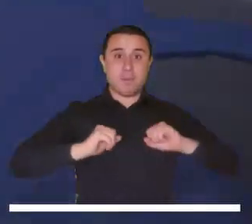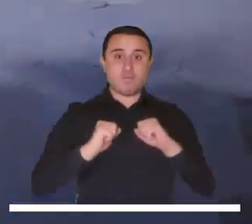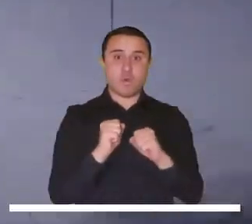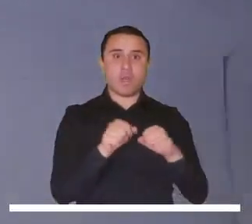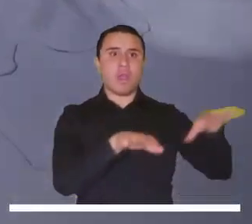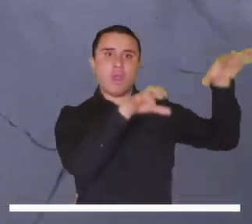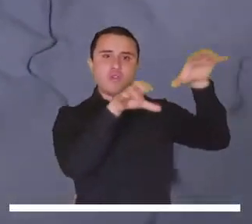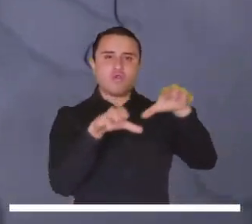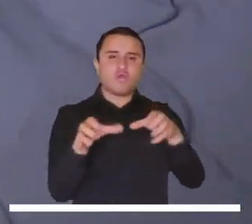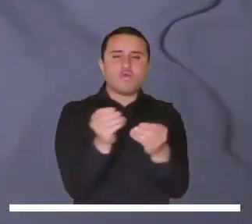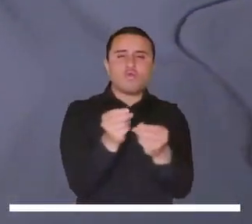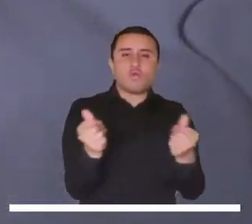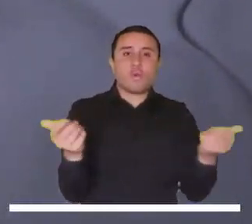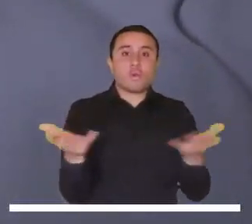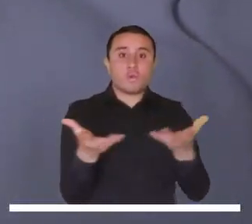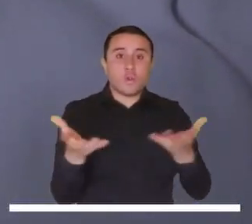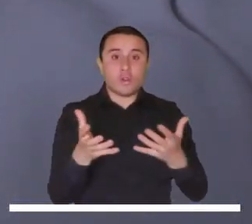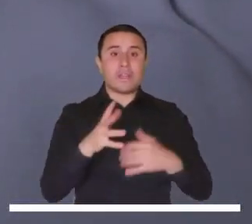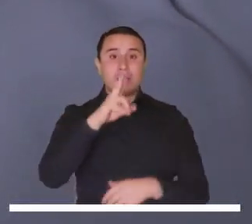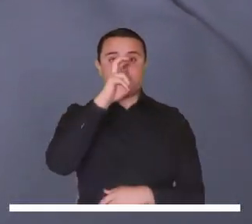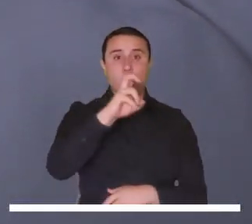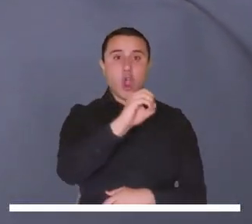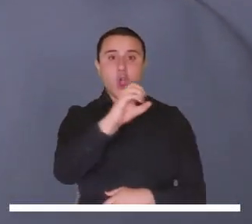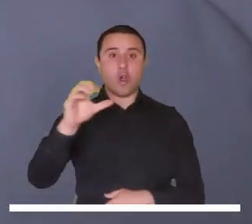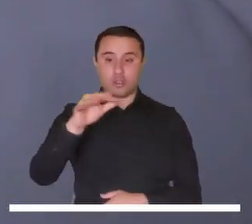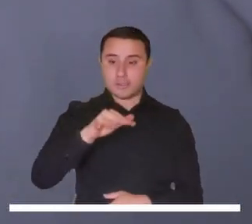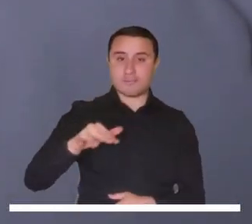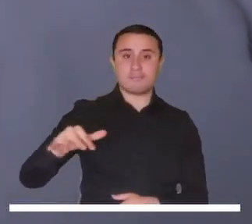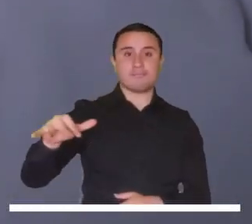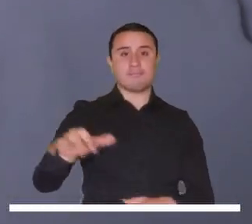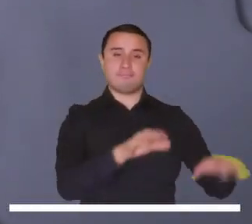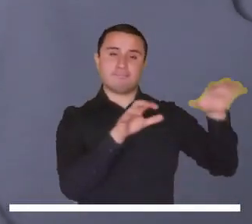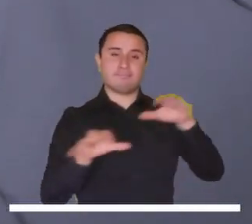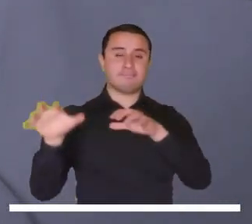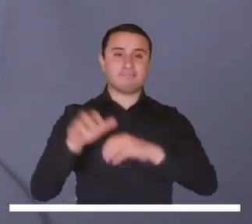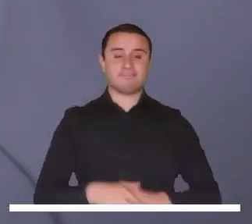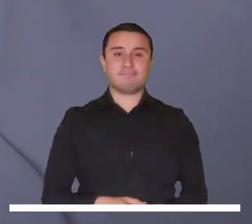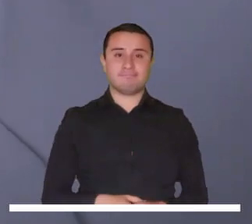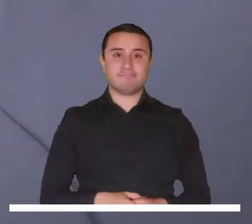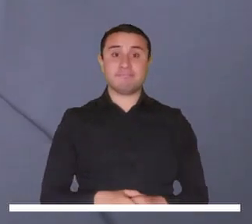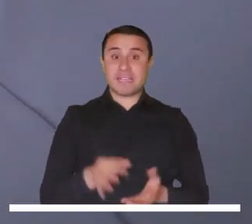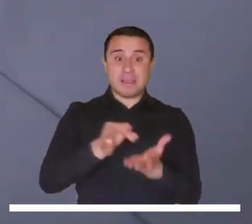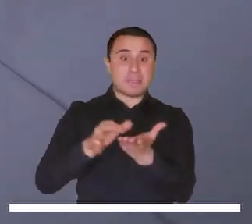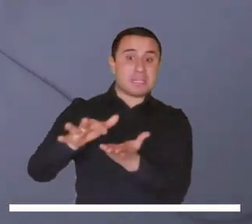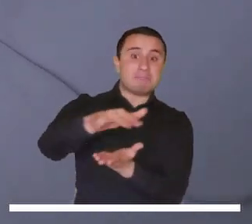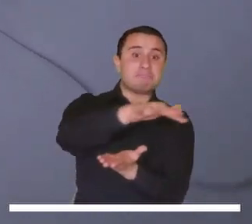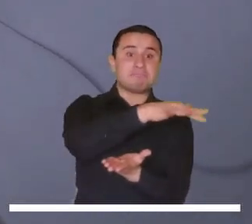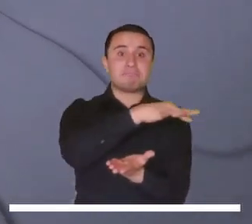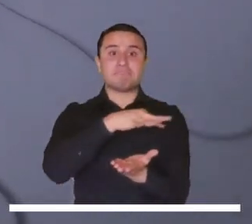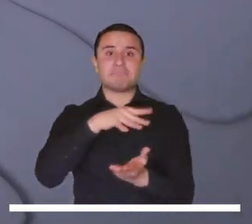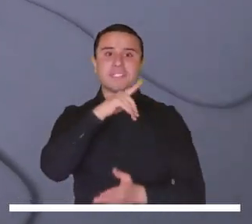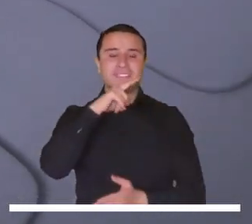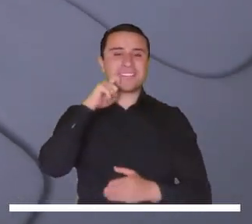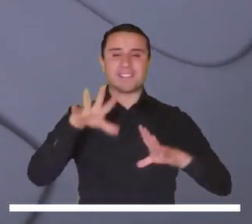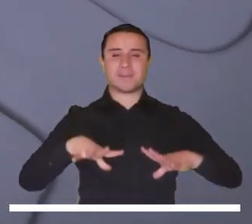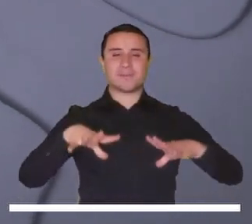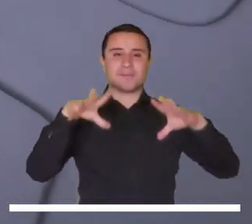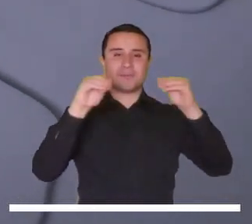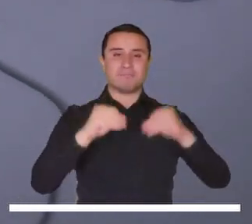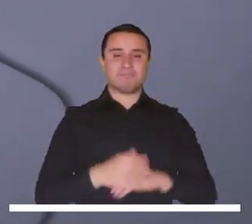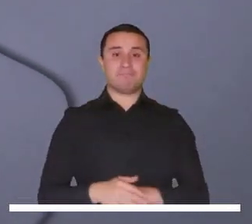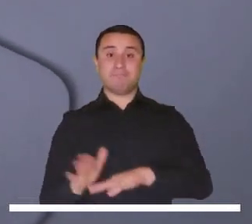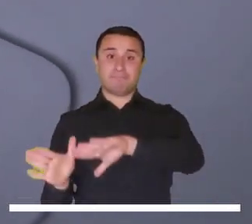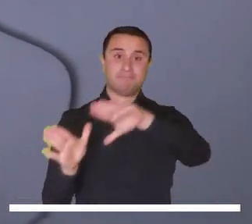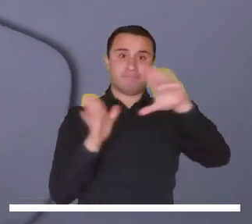Y finalmente, para Bogotá, se esperan lloviznas o lluvias ligeras en sectores del noroccidente de la ciudad. Predominio de tiempo seco para el resto de